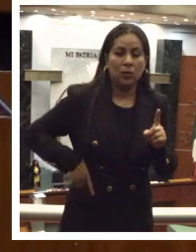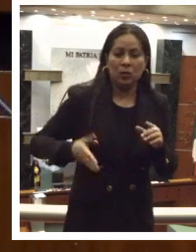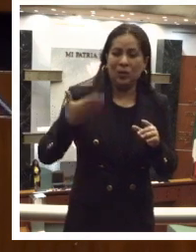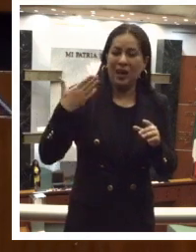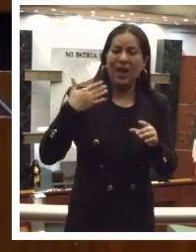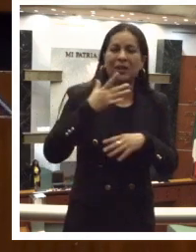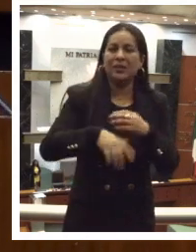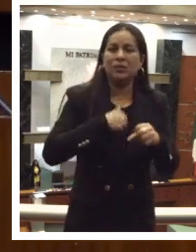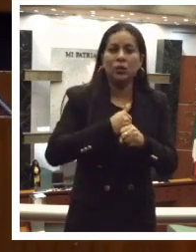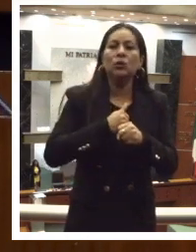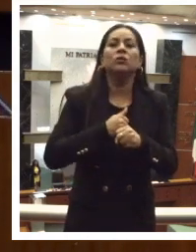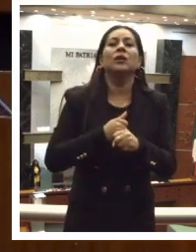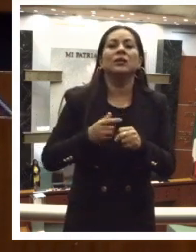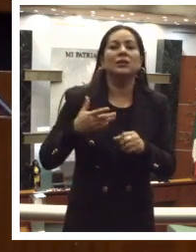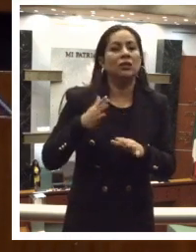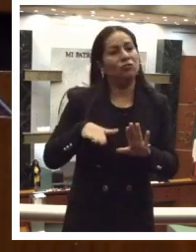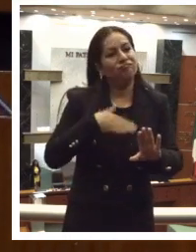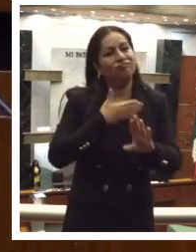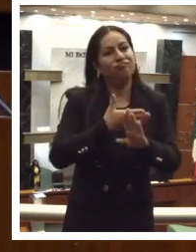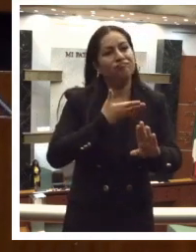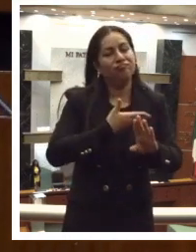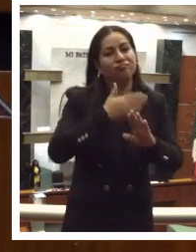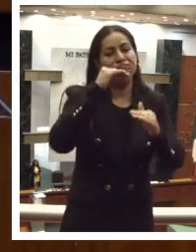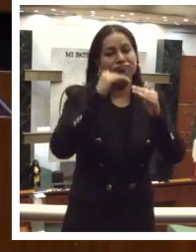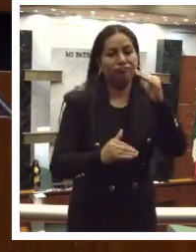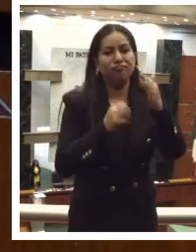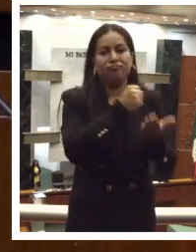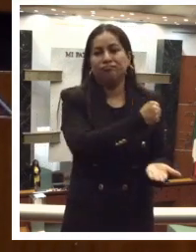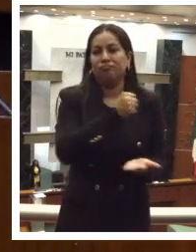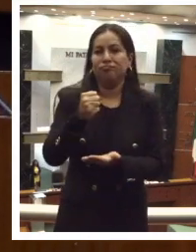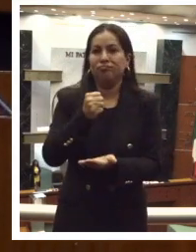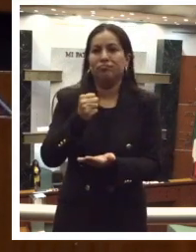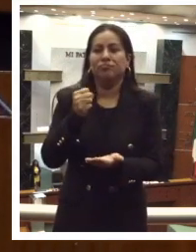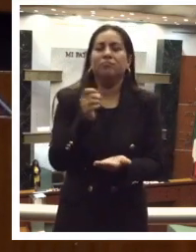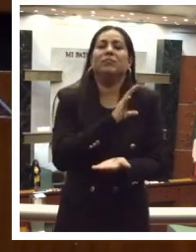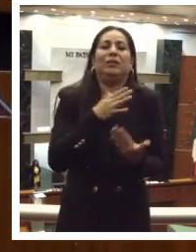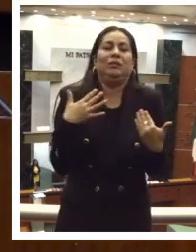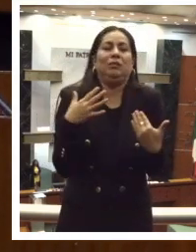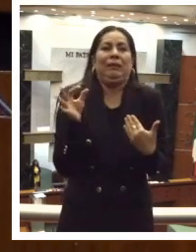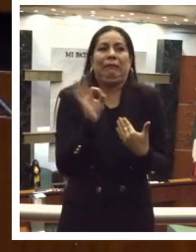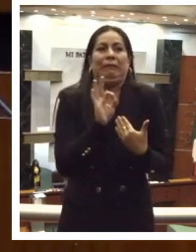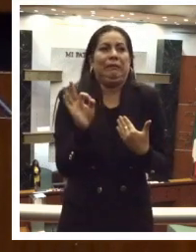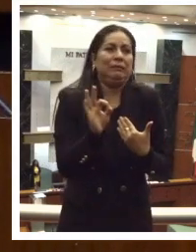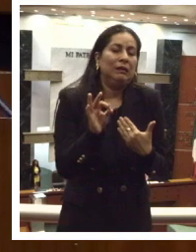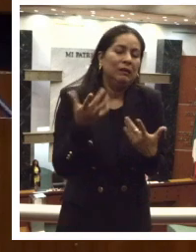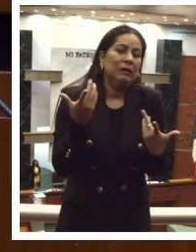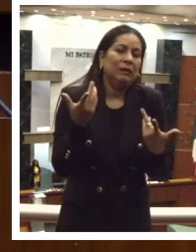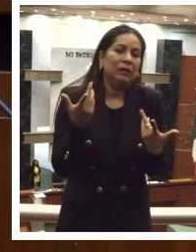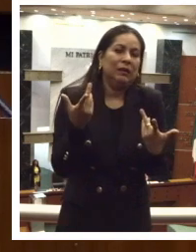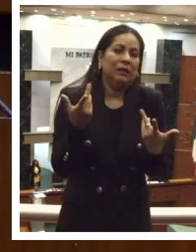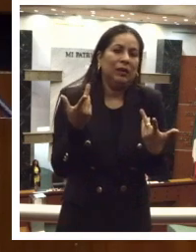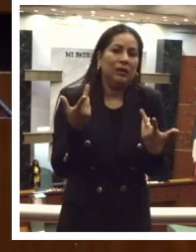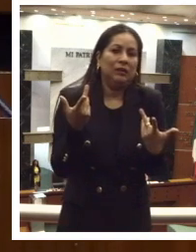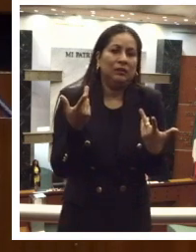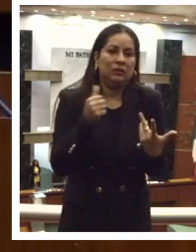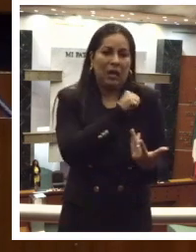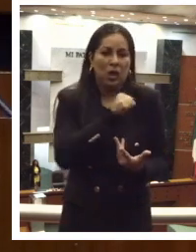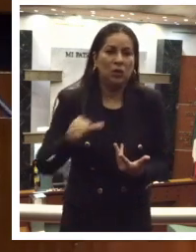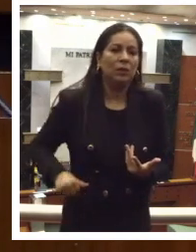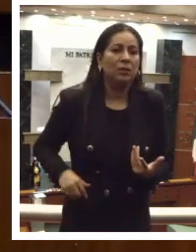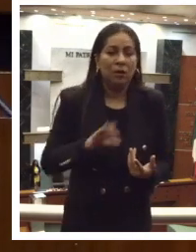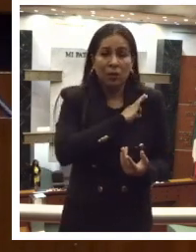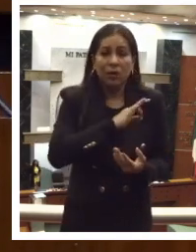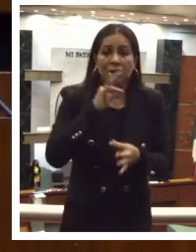últimos años ha sido golpeado presupuestalmente, comprendiendo la posibilidad de que las y los alcaldes puedan